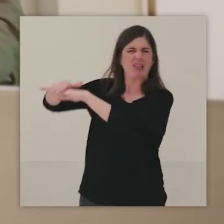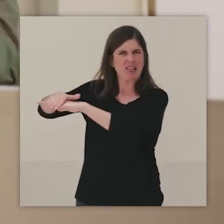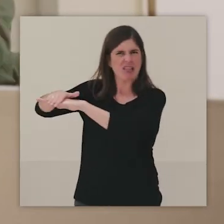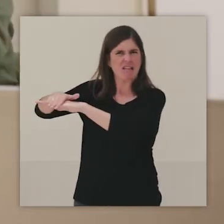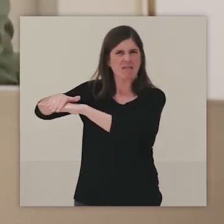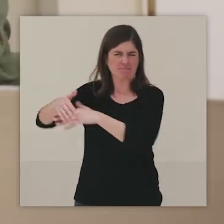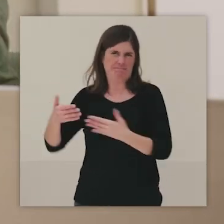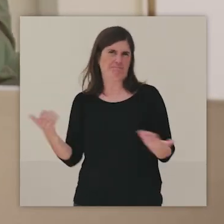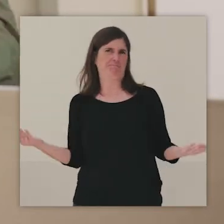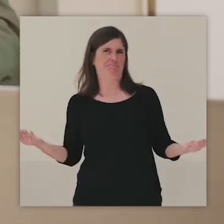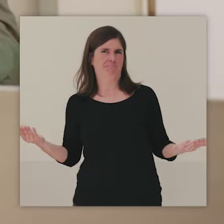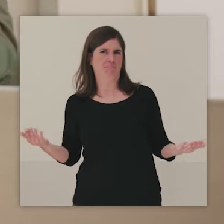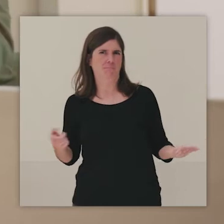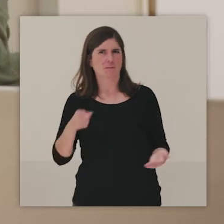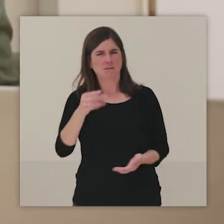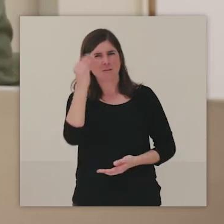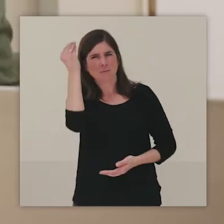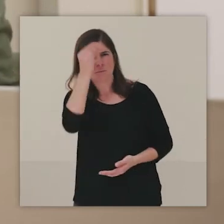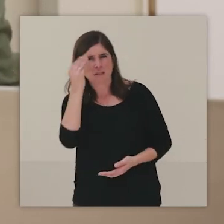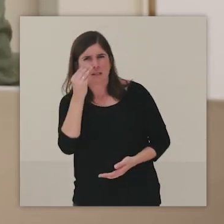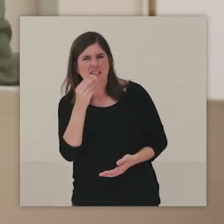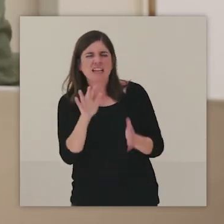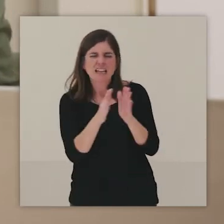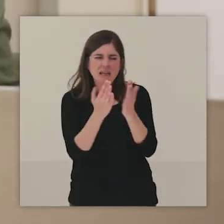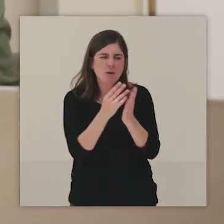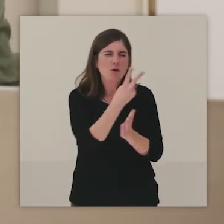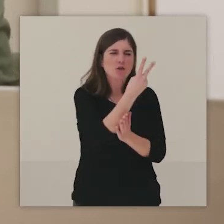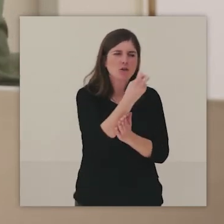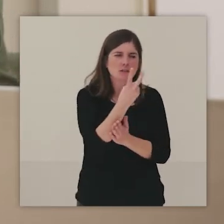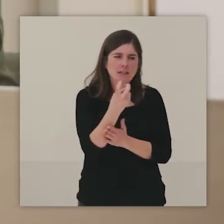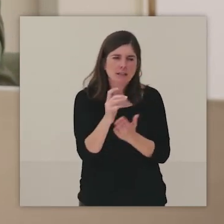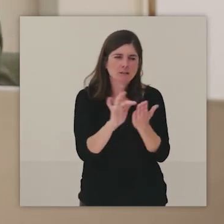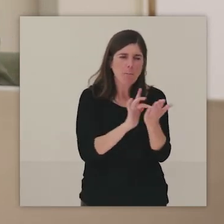adaptar a lectura fácil para que tenga también 200 páginas?